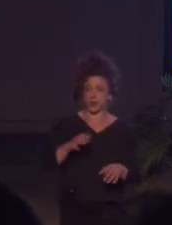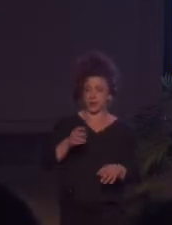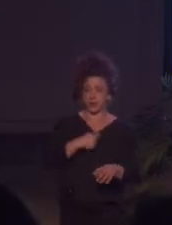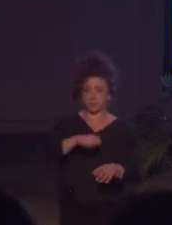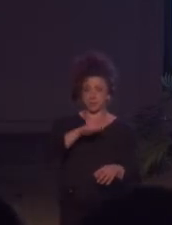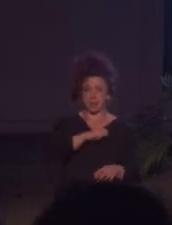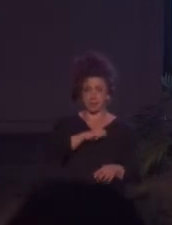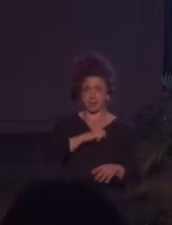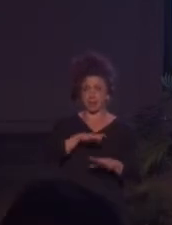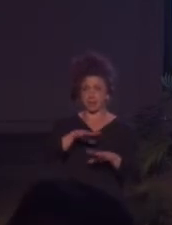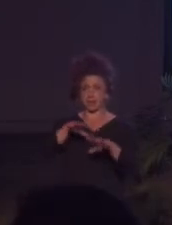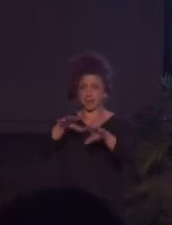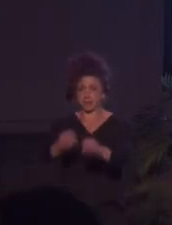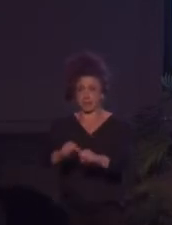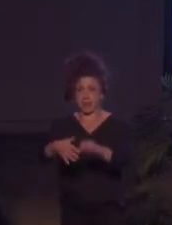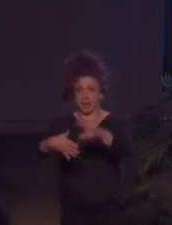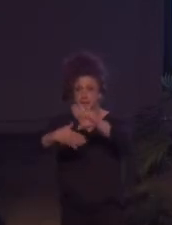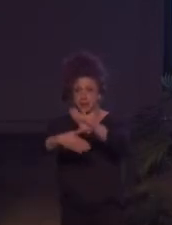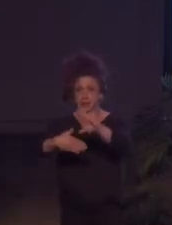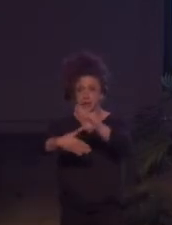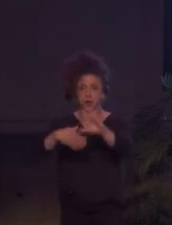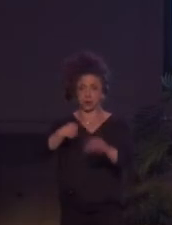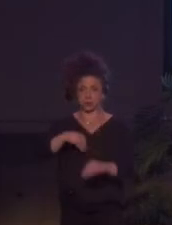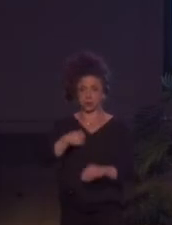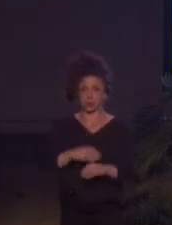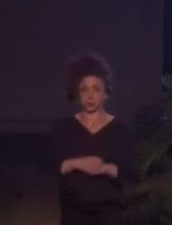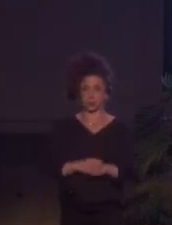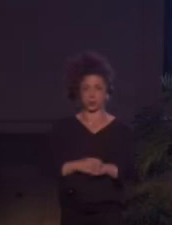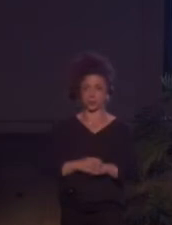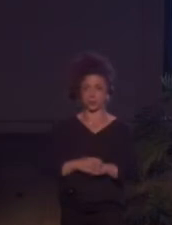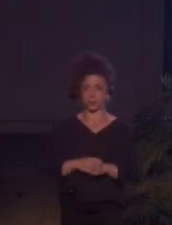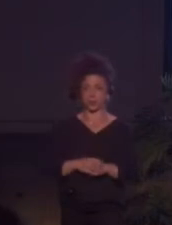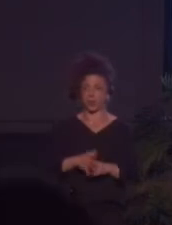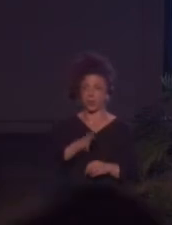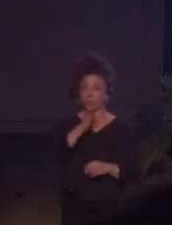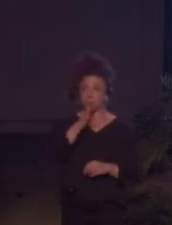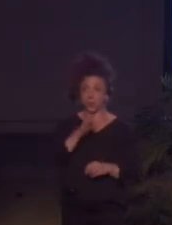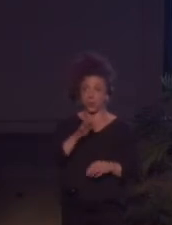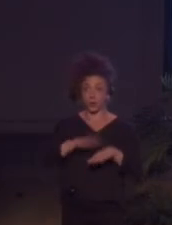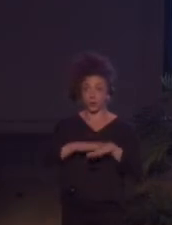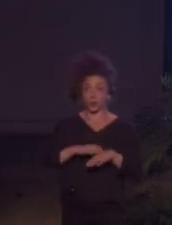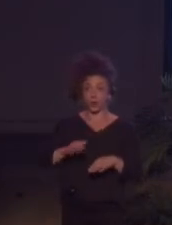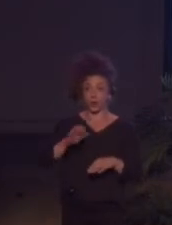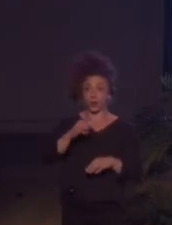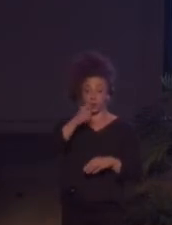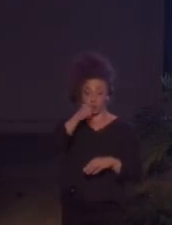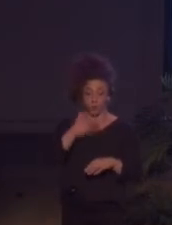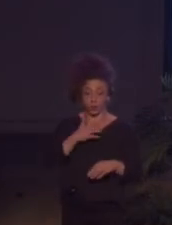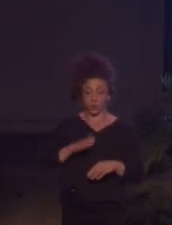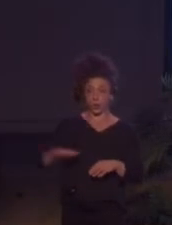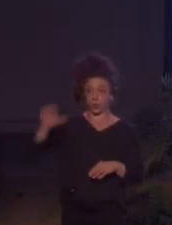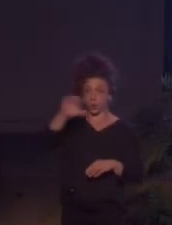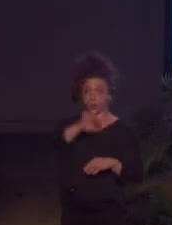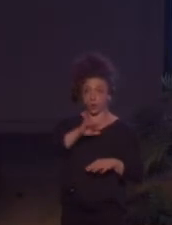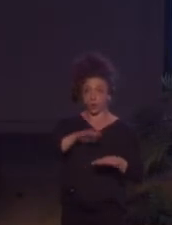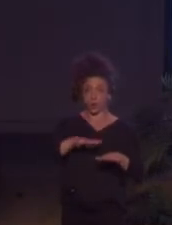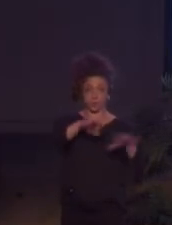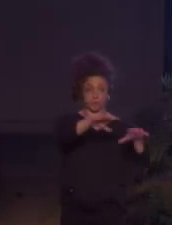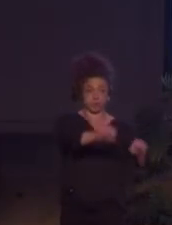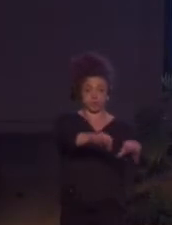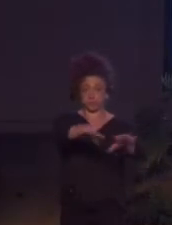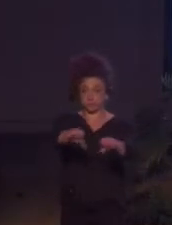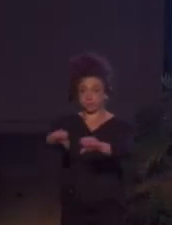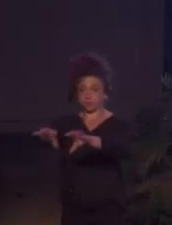no existía eso, o sea, antes de llegar el hombre blanco europeo a joderlo todo, no existían esas cosas, o sea, fue algo impuesto,